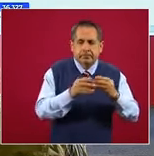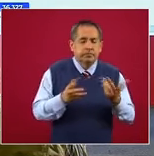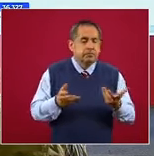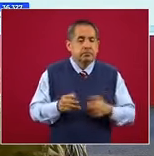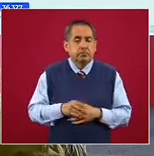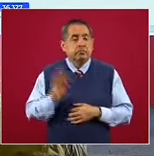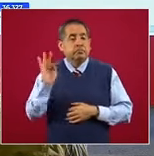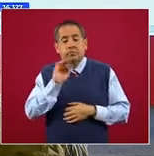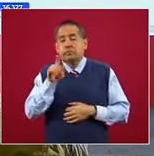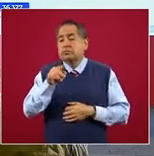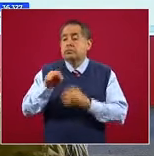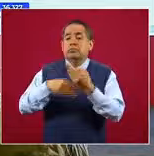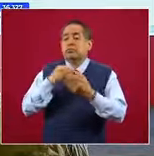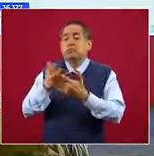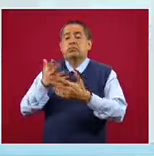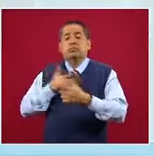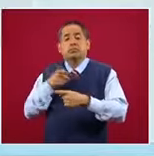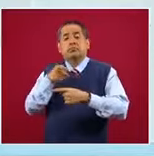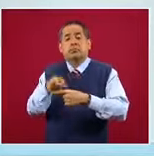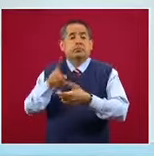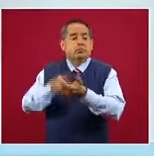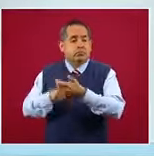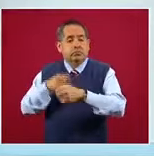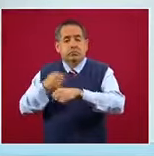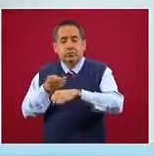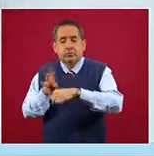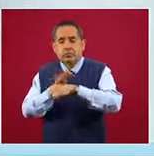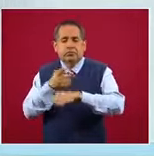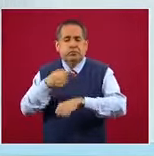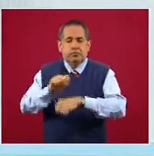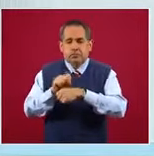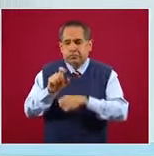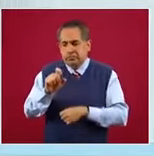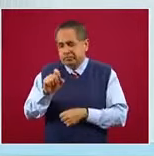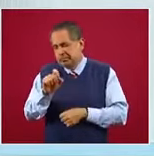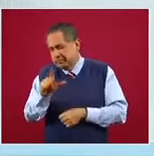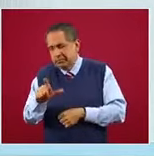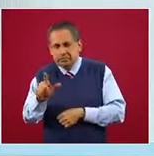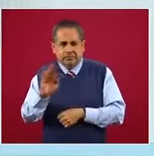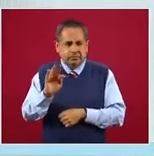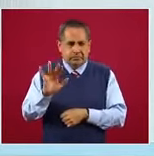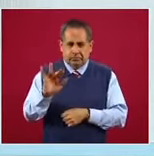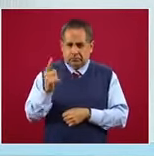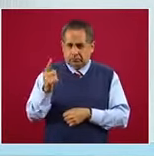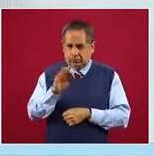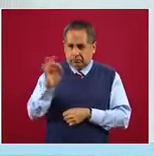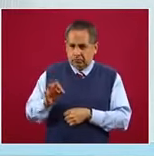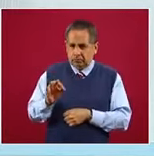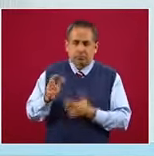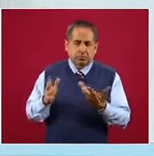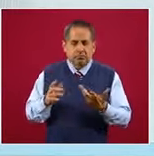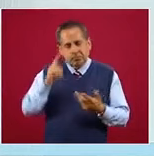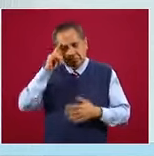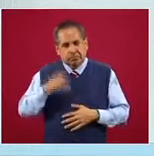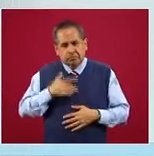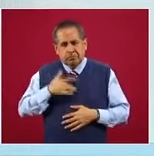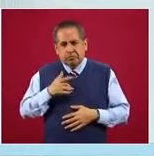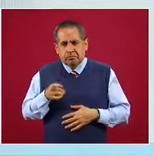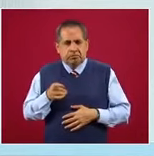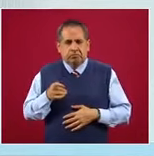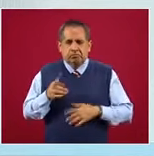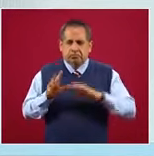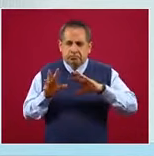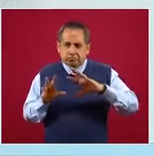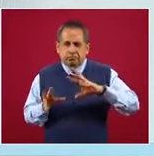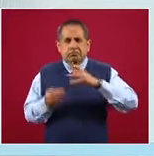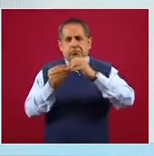decimos si el porcentaje de positividad aquí en la semana 27 es del 51%, entonces esperamos que de este